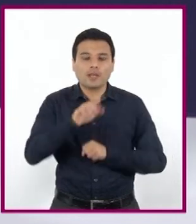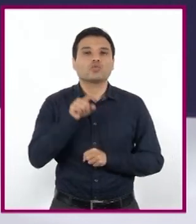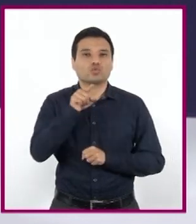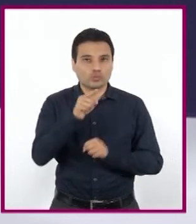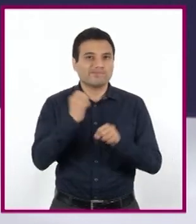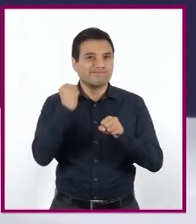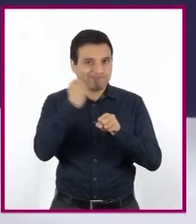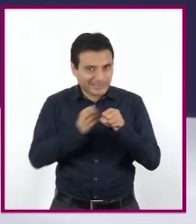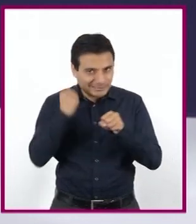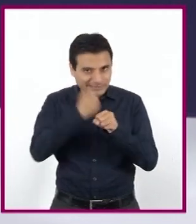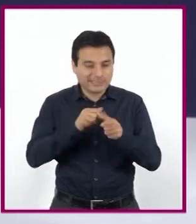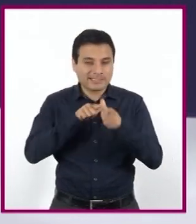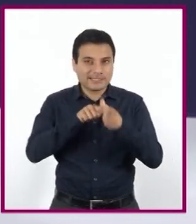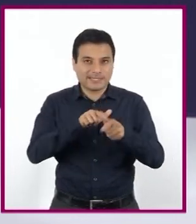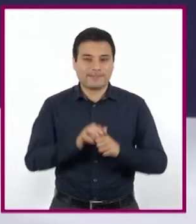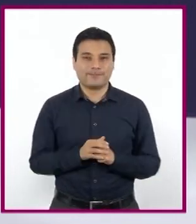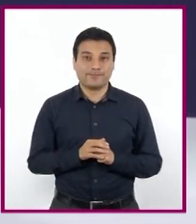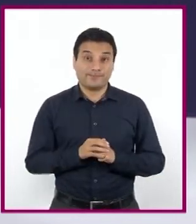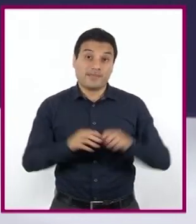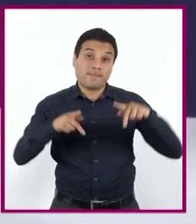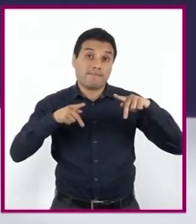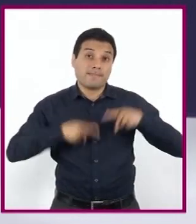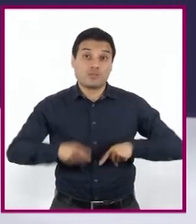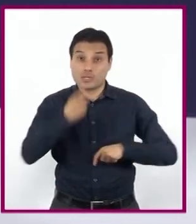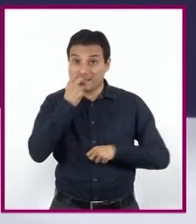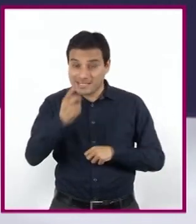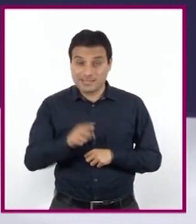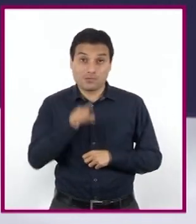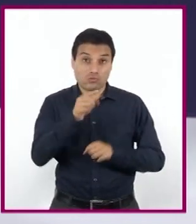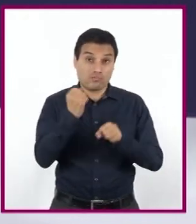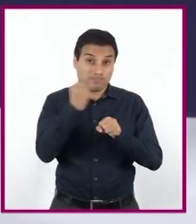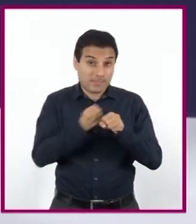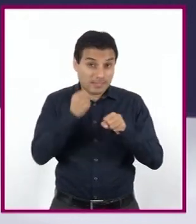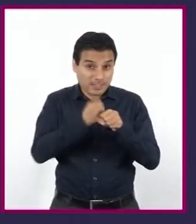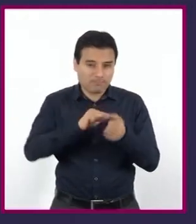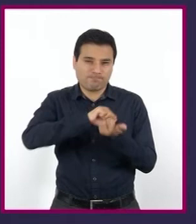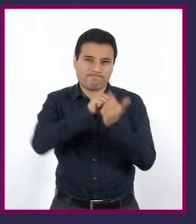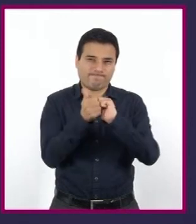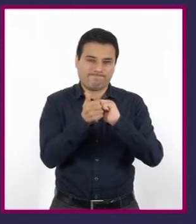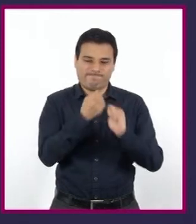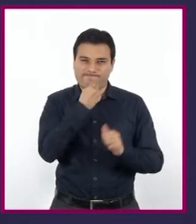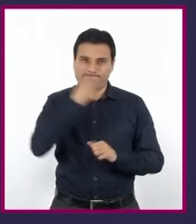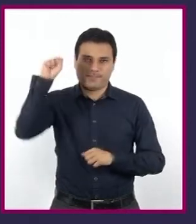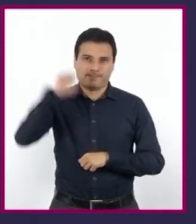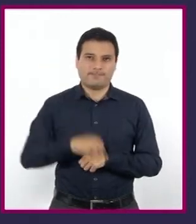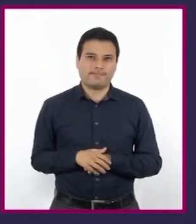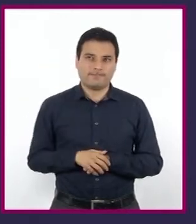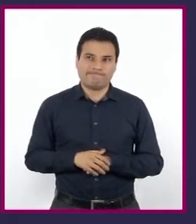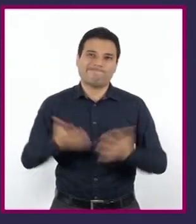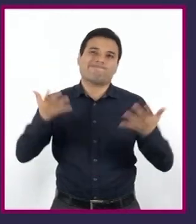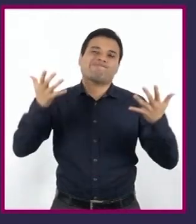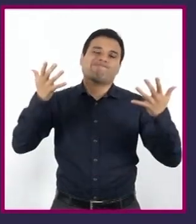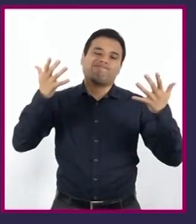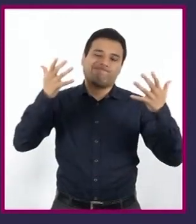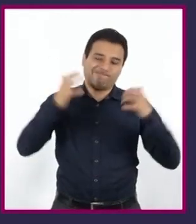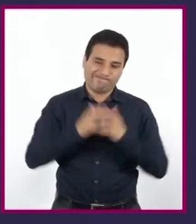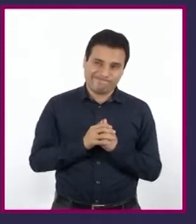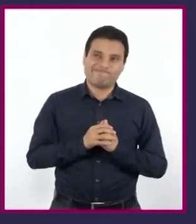practicar. Como dice el dicho, la práctica hace al maestro. Y a la maestra.